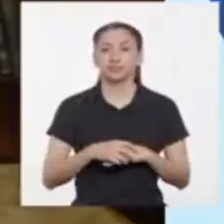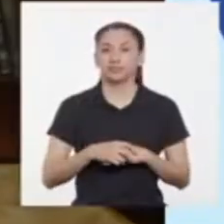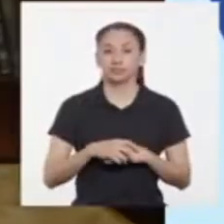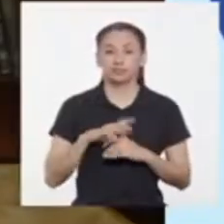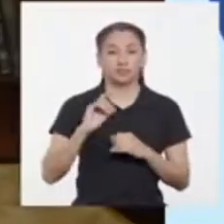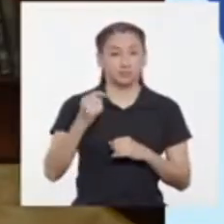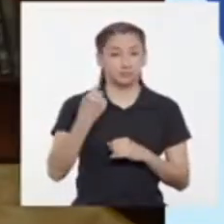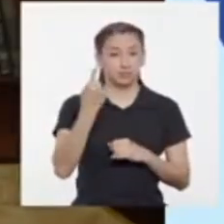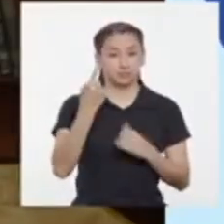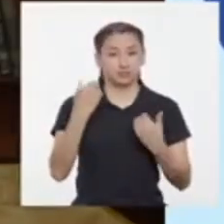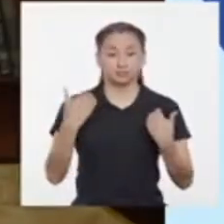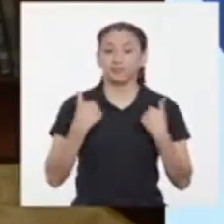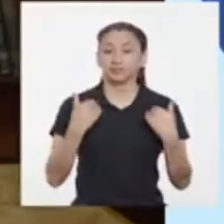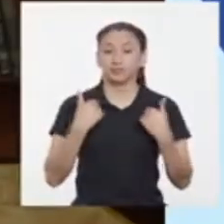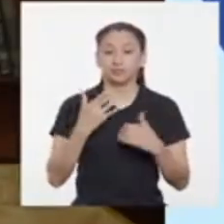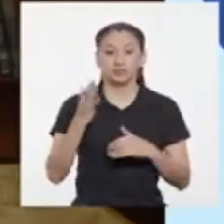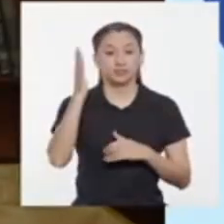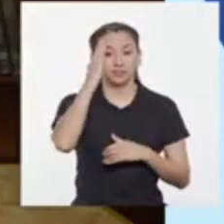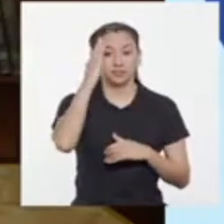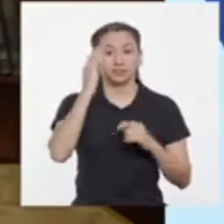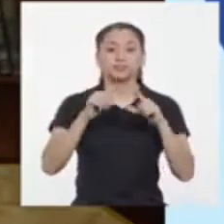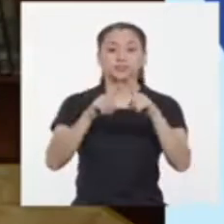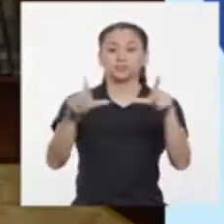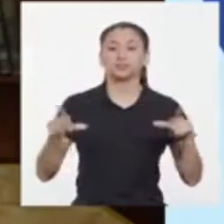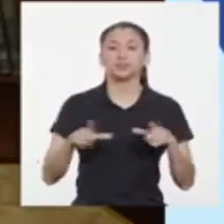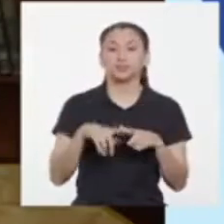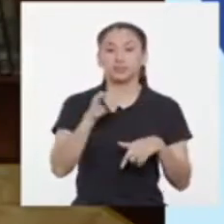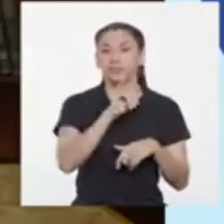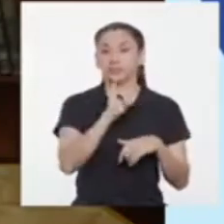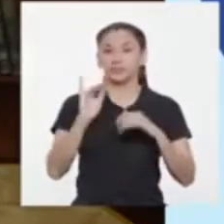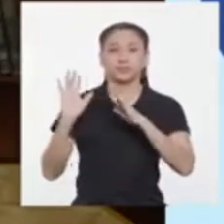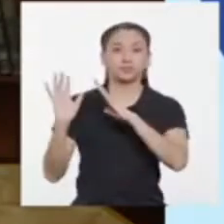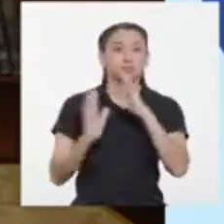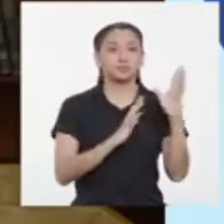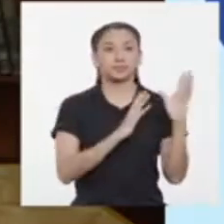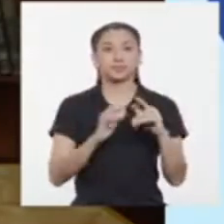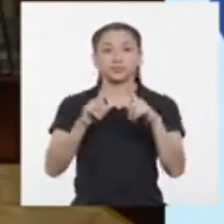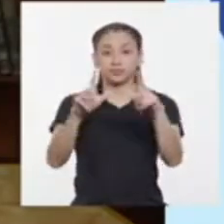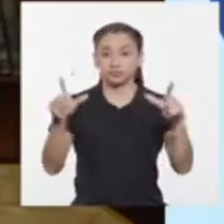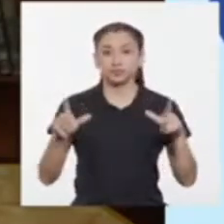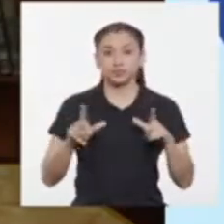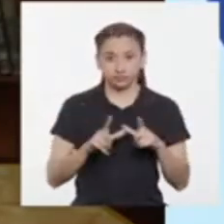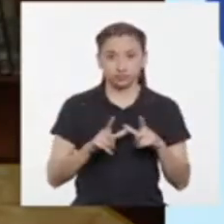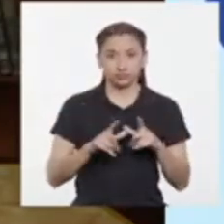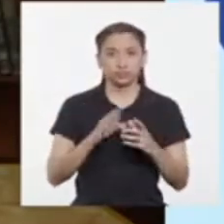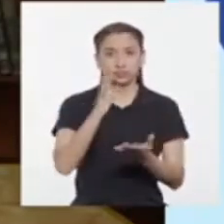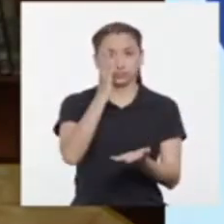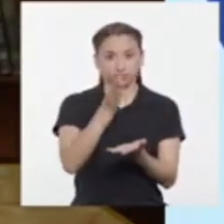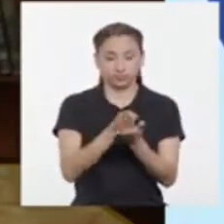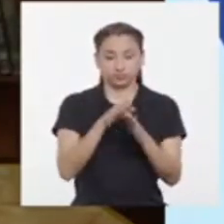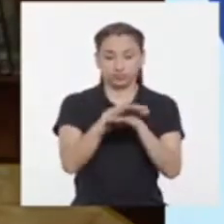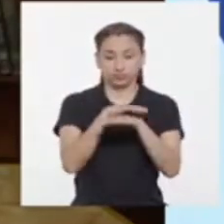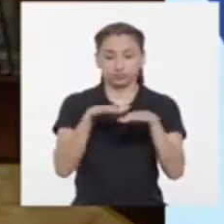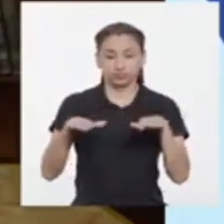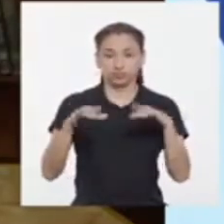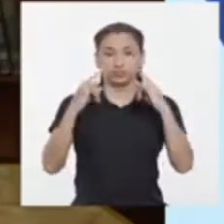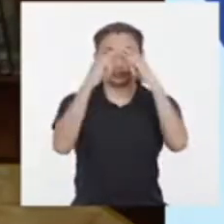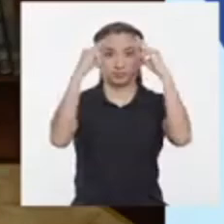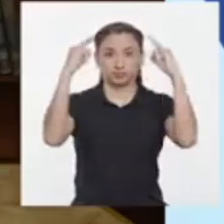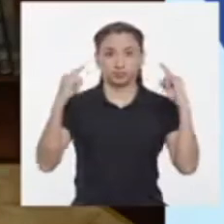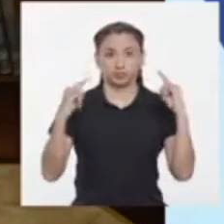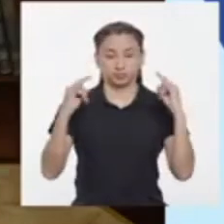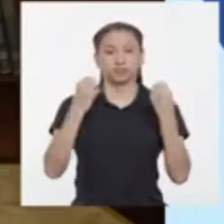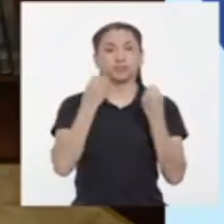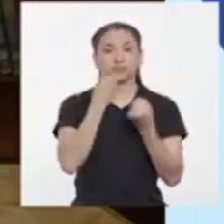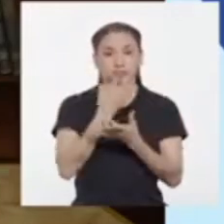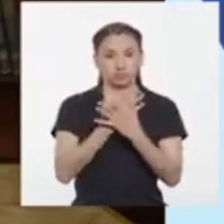sí. En primer lugar, debemos considerar el lugar y la orientación de la estructura. Que sea firme, hermética